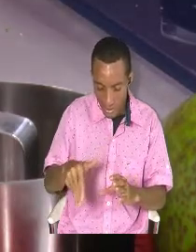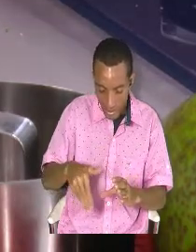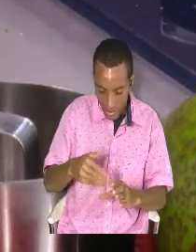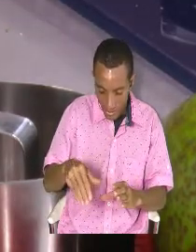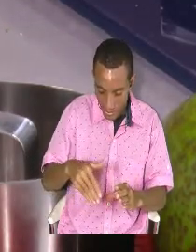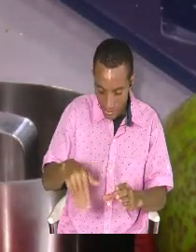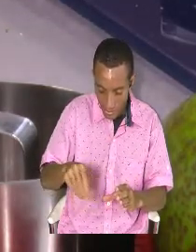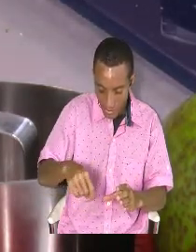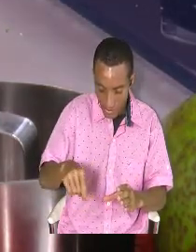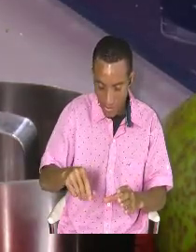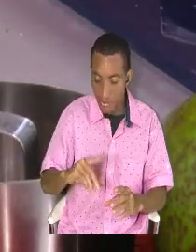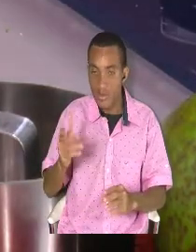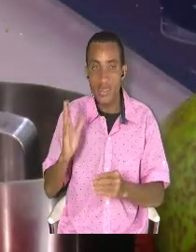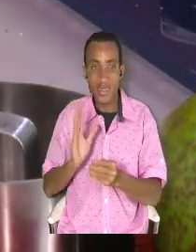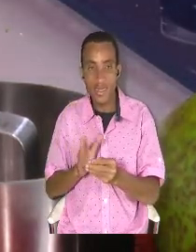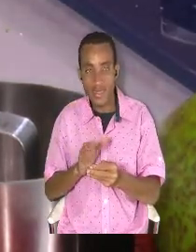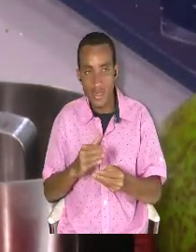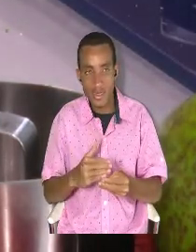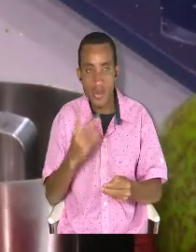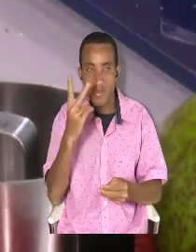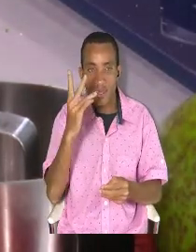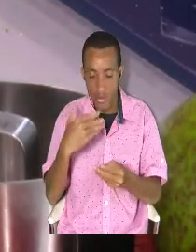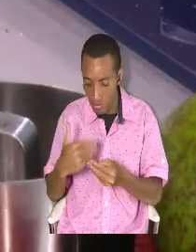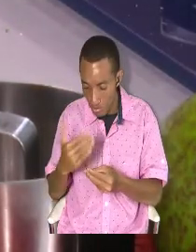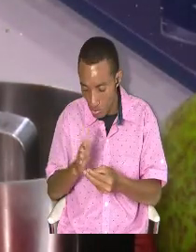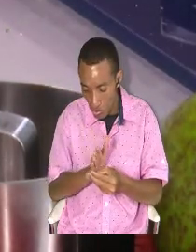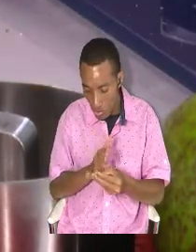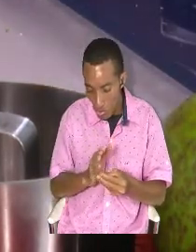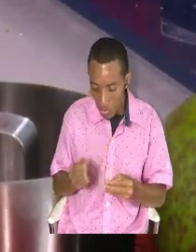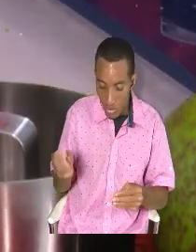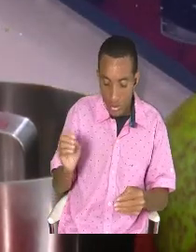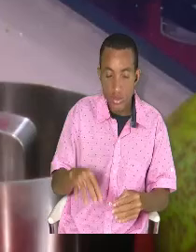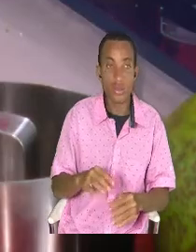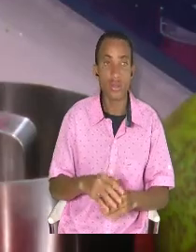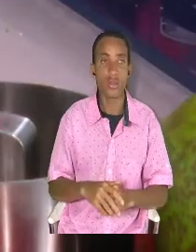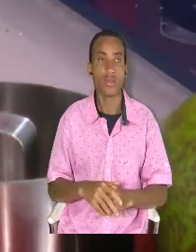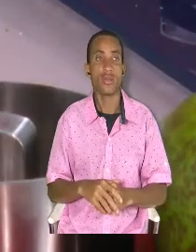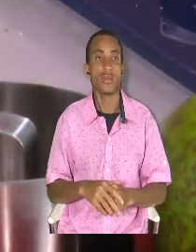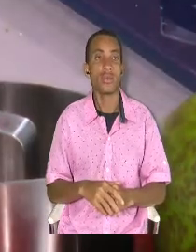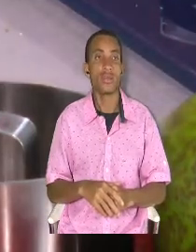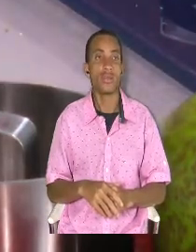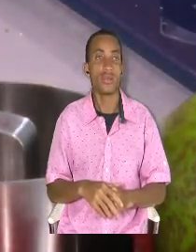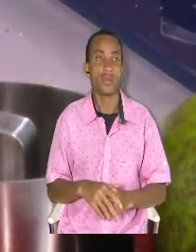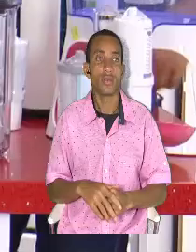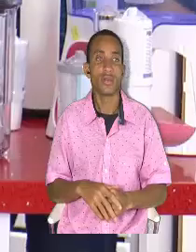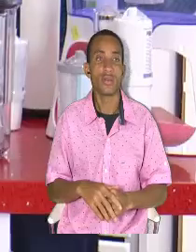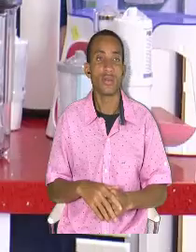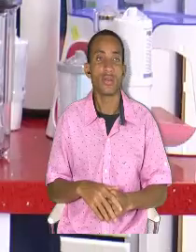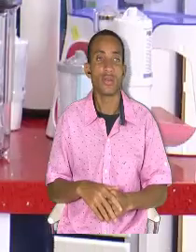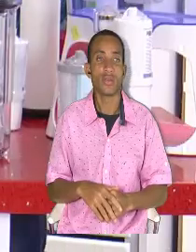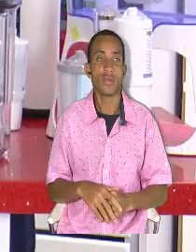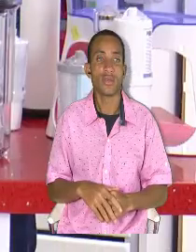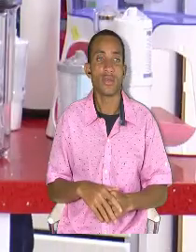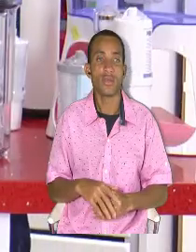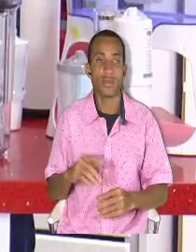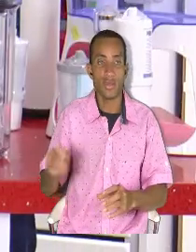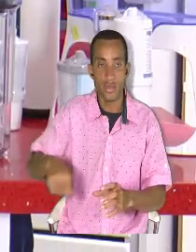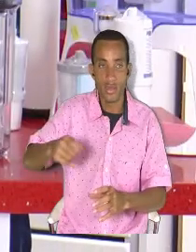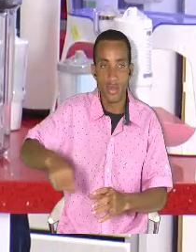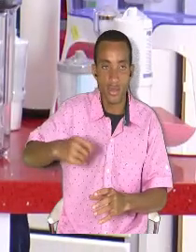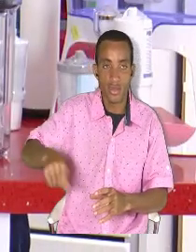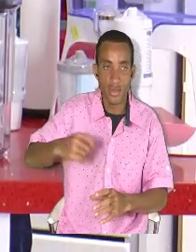¿ok? Perfecto. Listo. Me limpio acá un poco los dedos para no mantener sucio. Listo. Don Miguel, si quiere, me ayuda a mezclar. Claro, con mucho